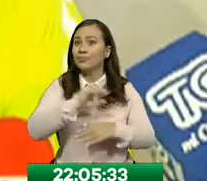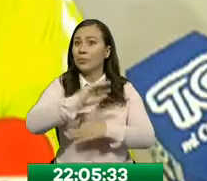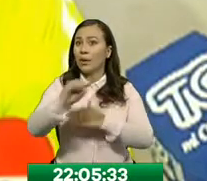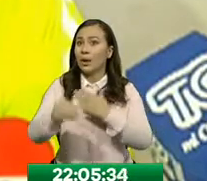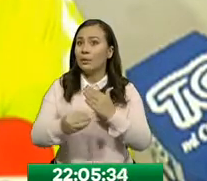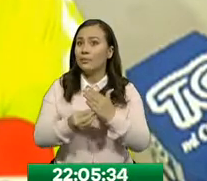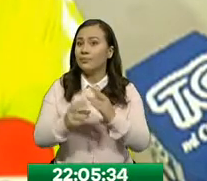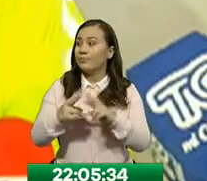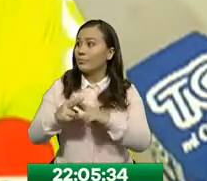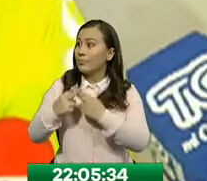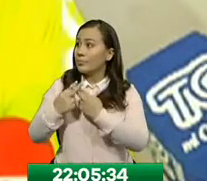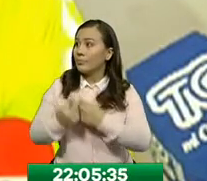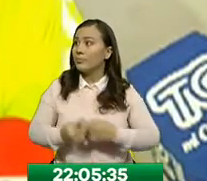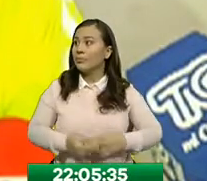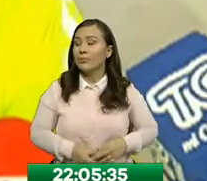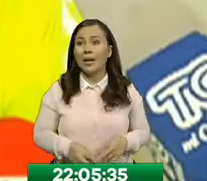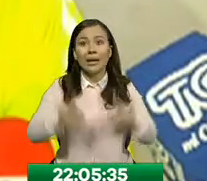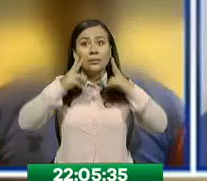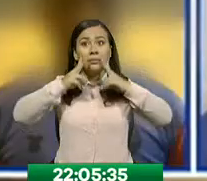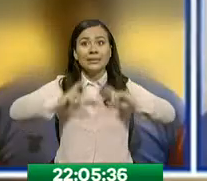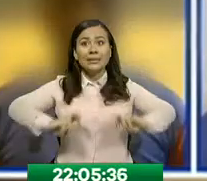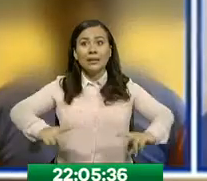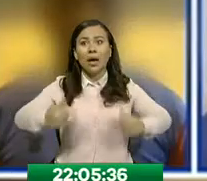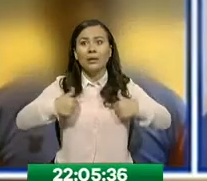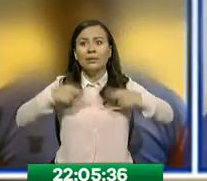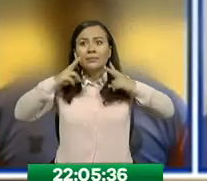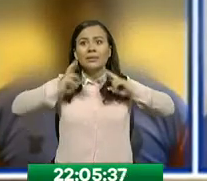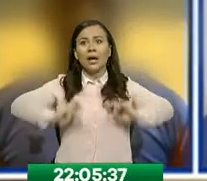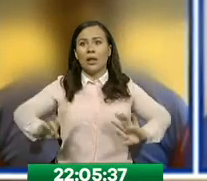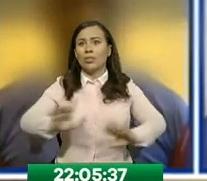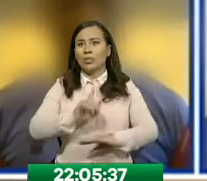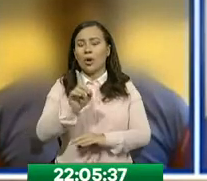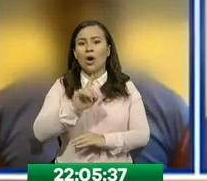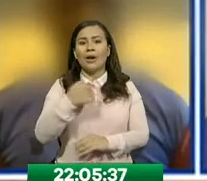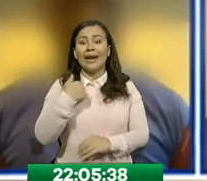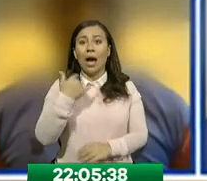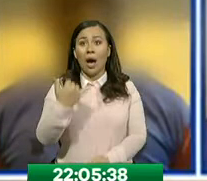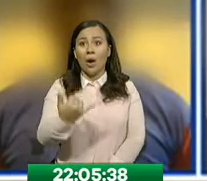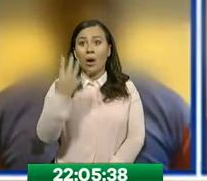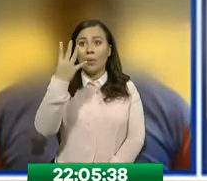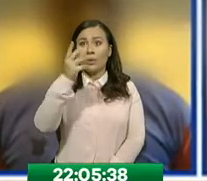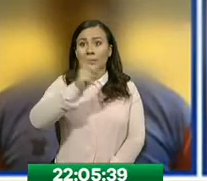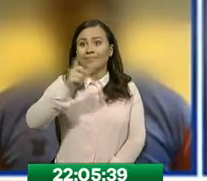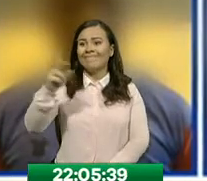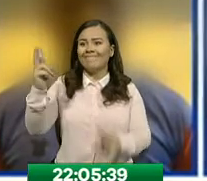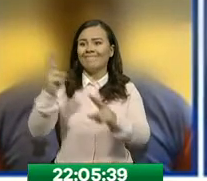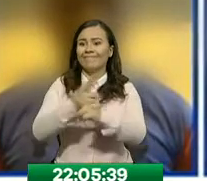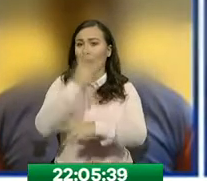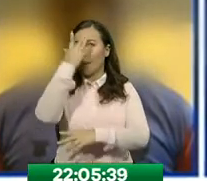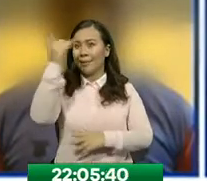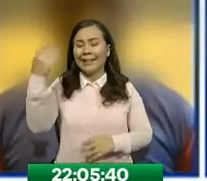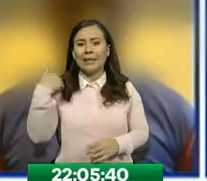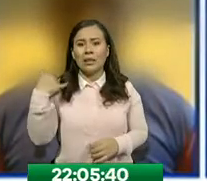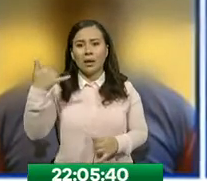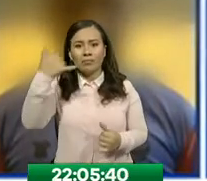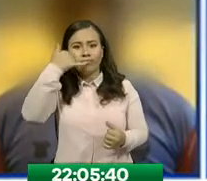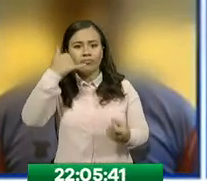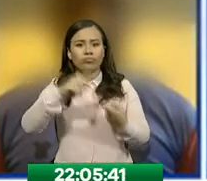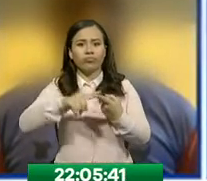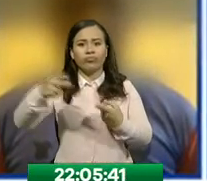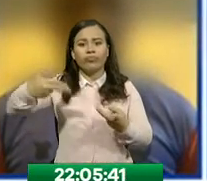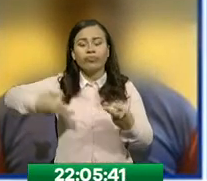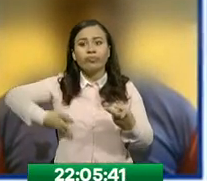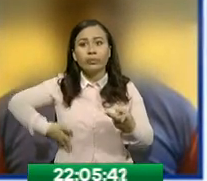no les empiecen a investigar y a seguir. Cuatro de ellos tienen ya antecedentes penales por tenencia de armas, robo